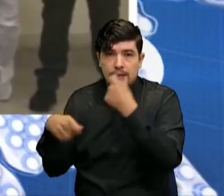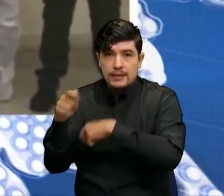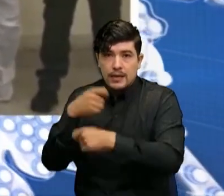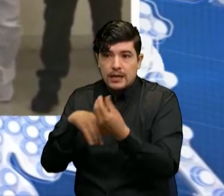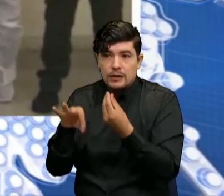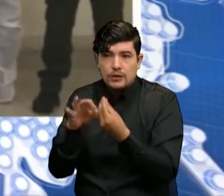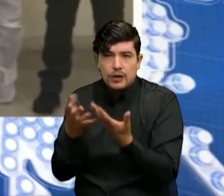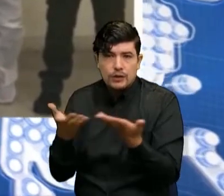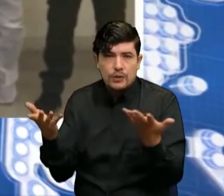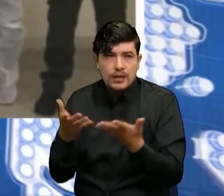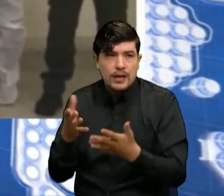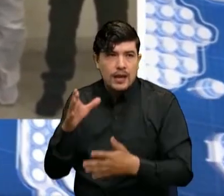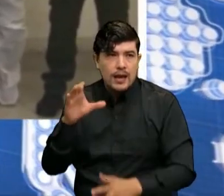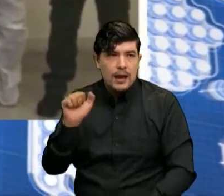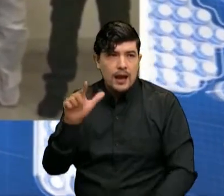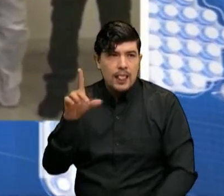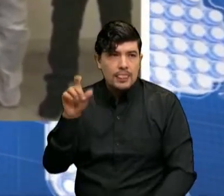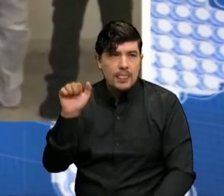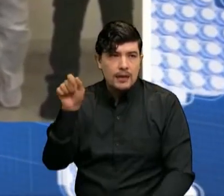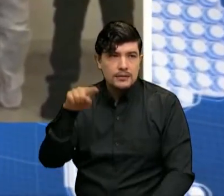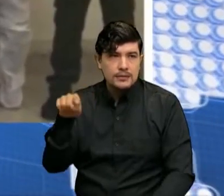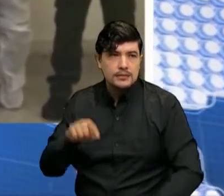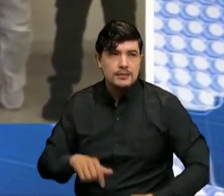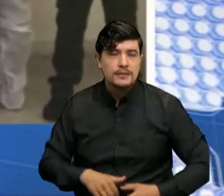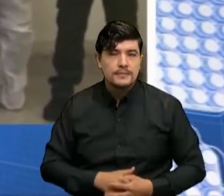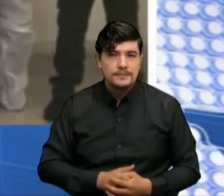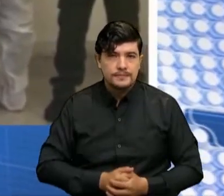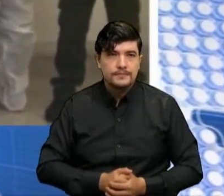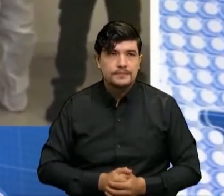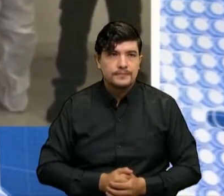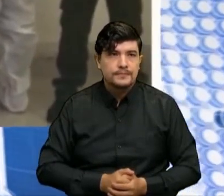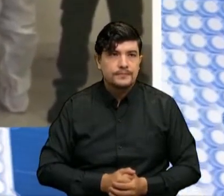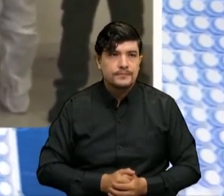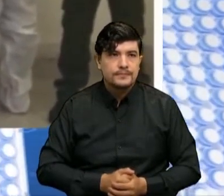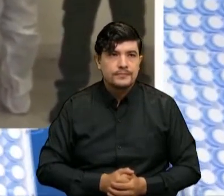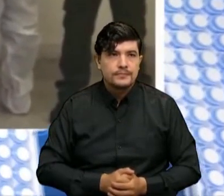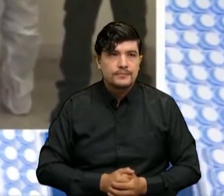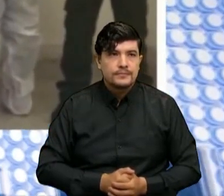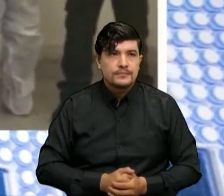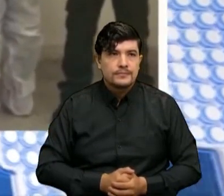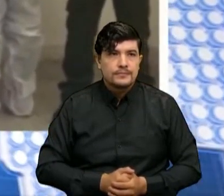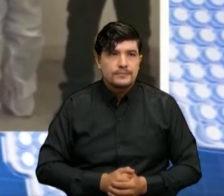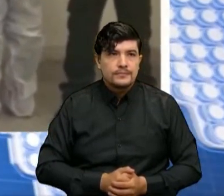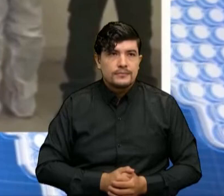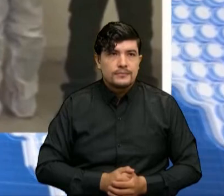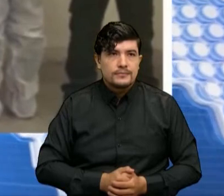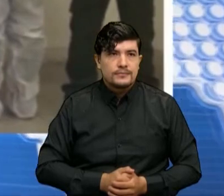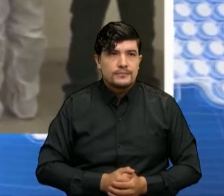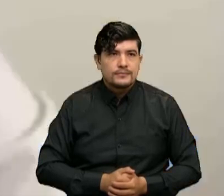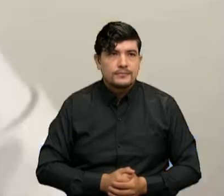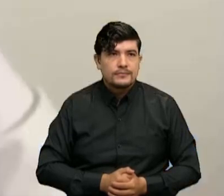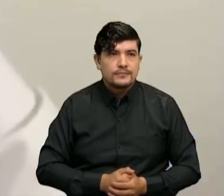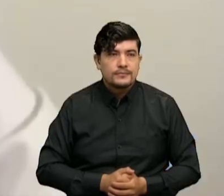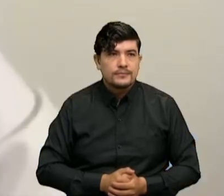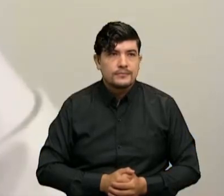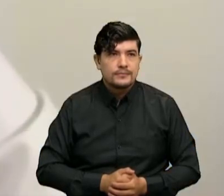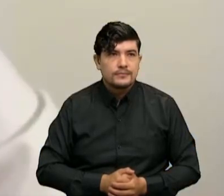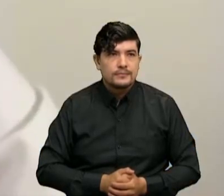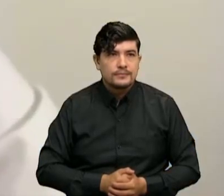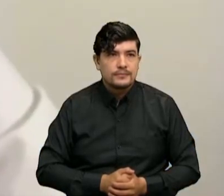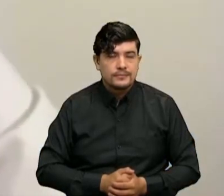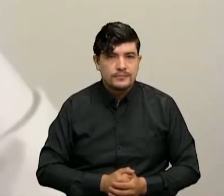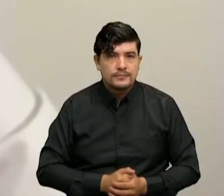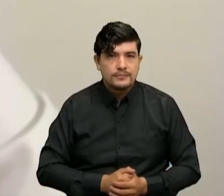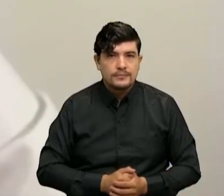estupefacientes en Cali. Este grupo llamaba a la droga con nombres como yogur, queso o bocadillo para no levantar sospechas de la policía. Los detenidos